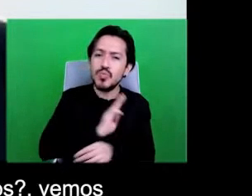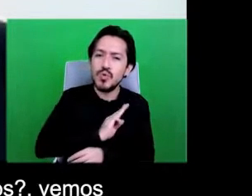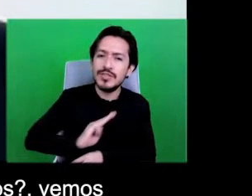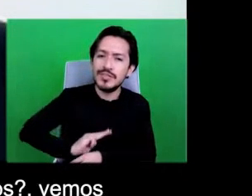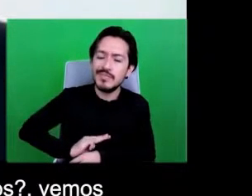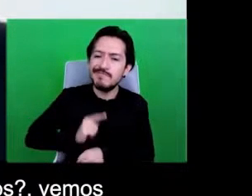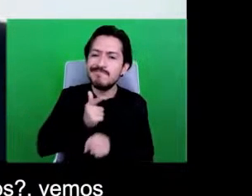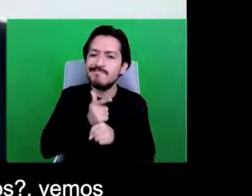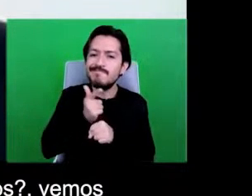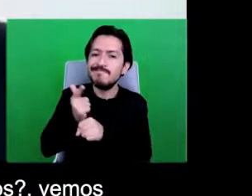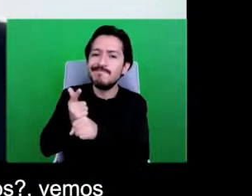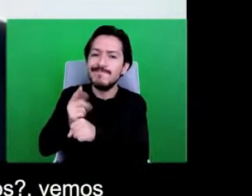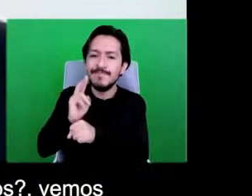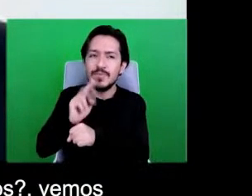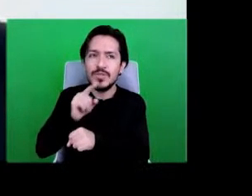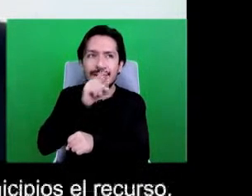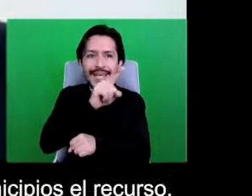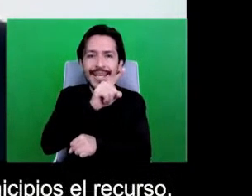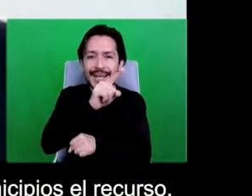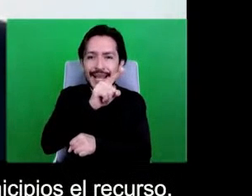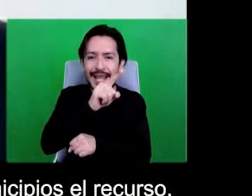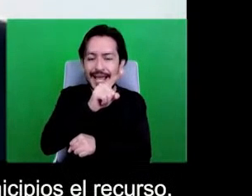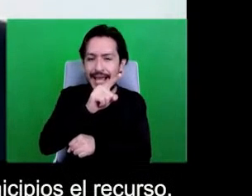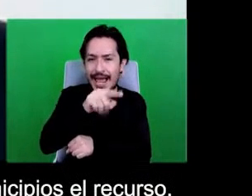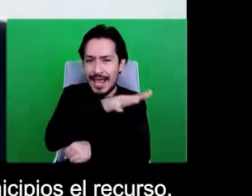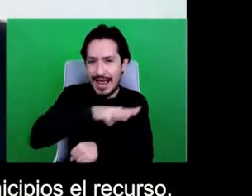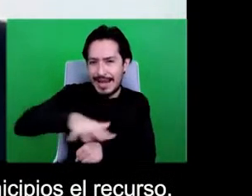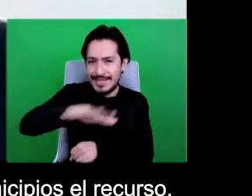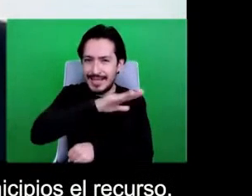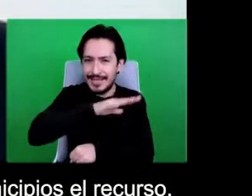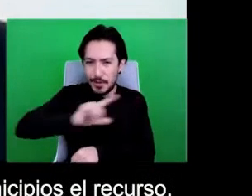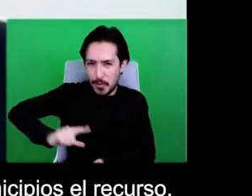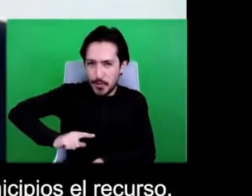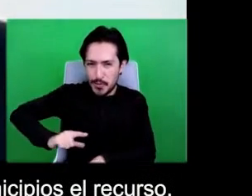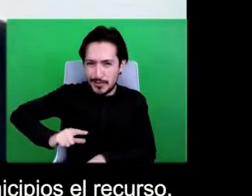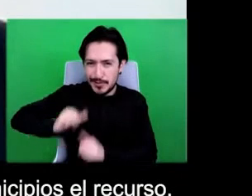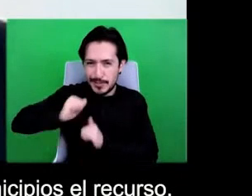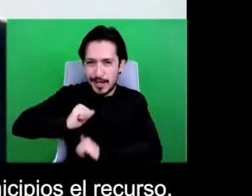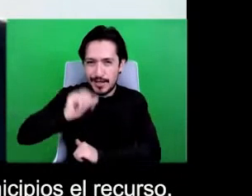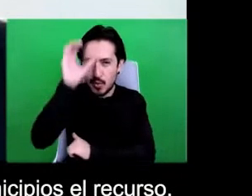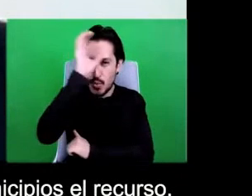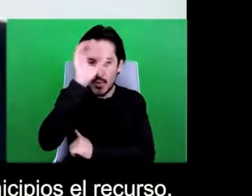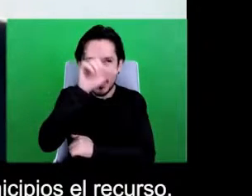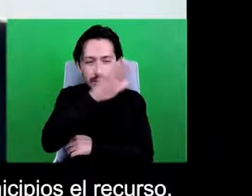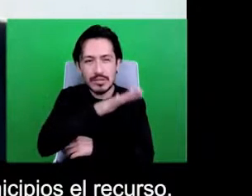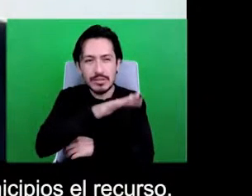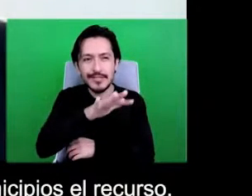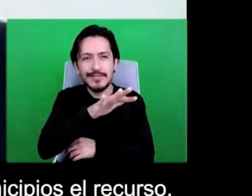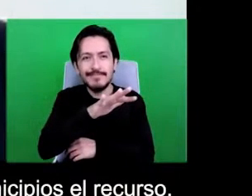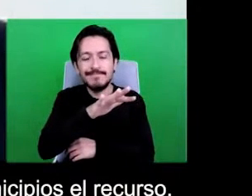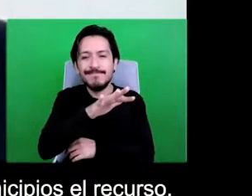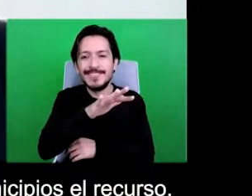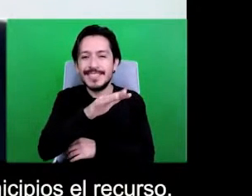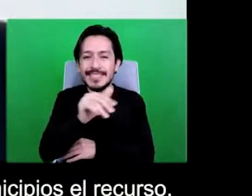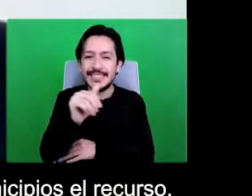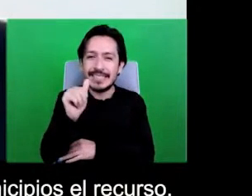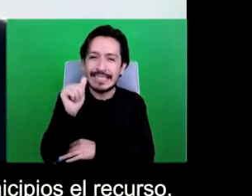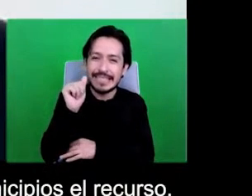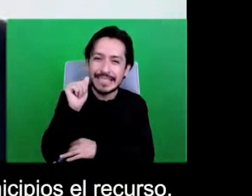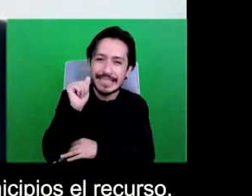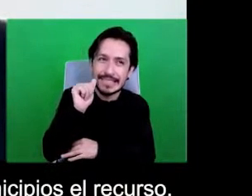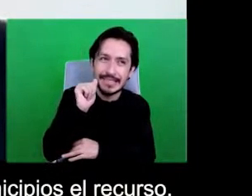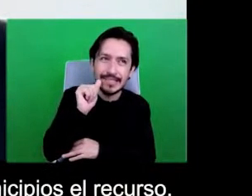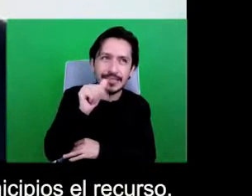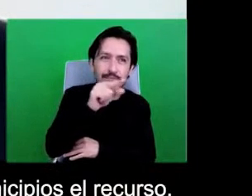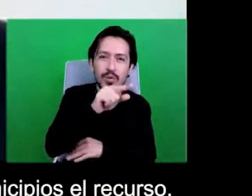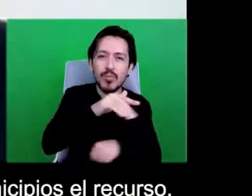de Cultura amalgama un presupuesto total que pues proporciona por medio de convocatorias a los